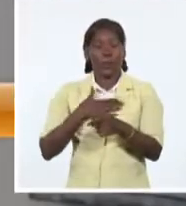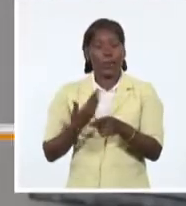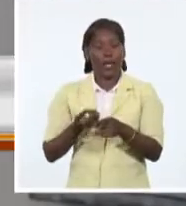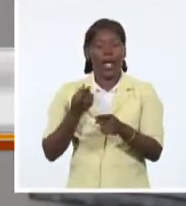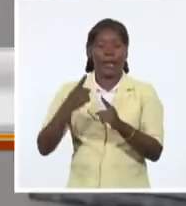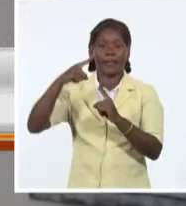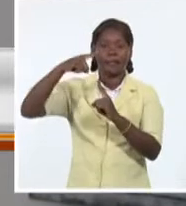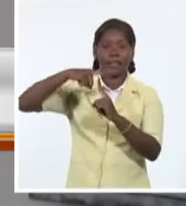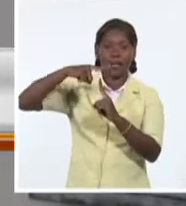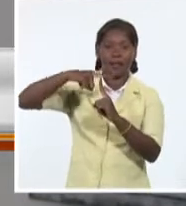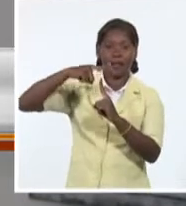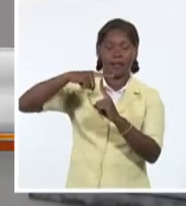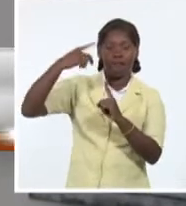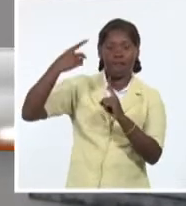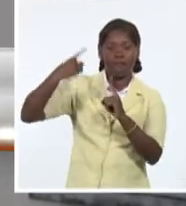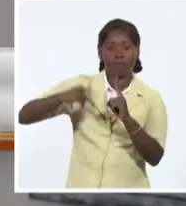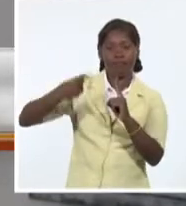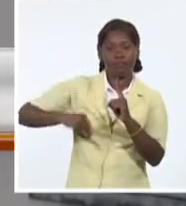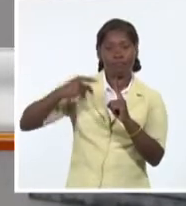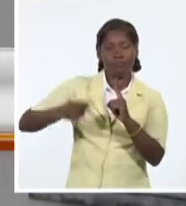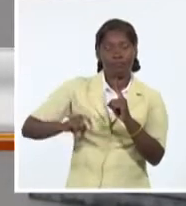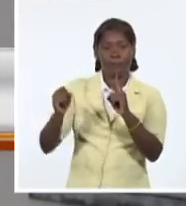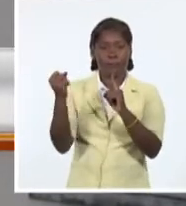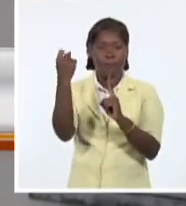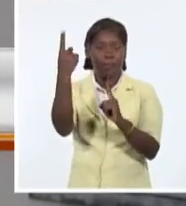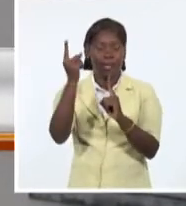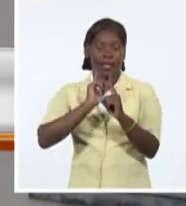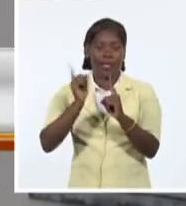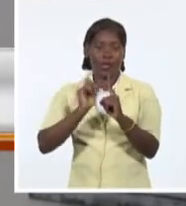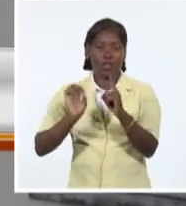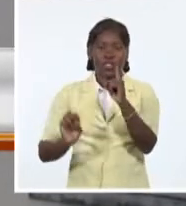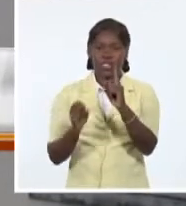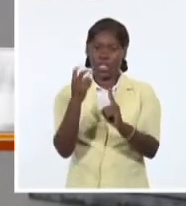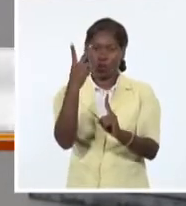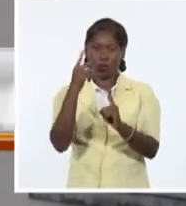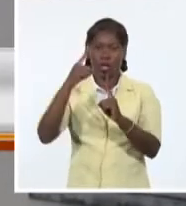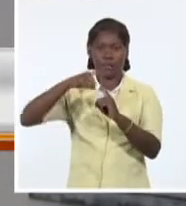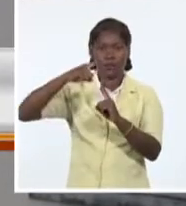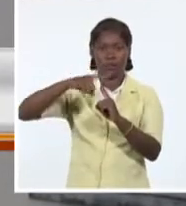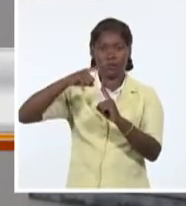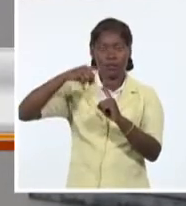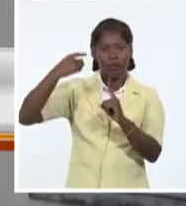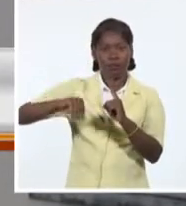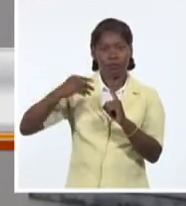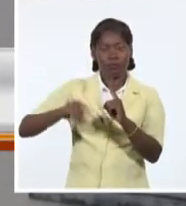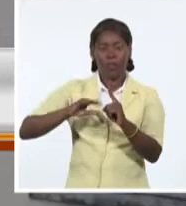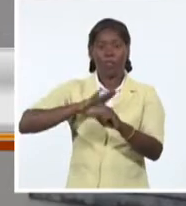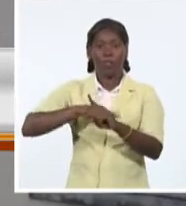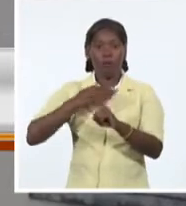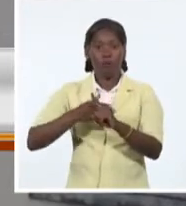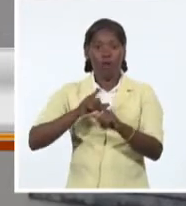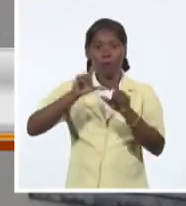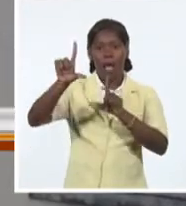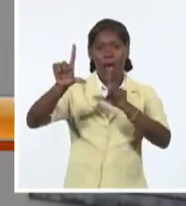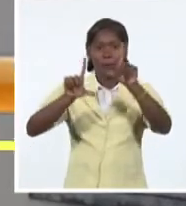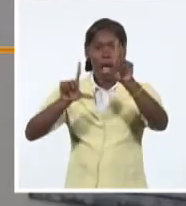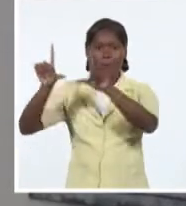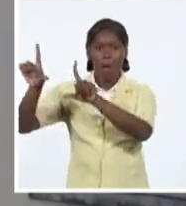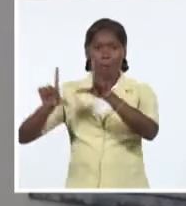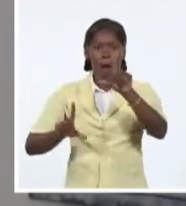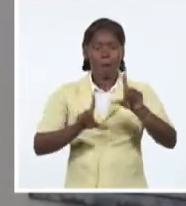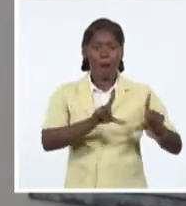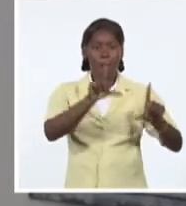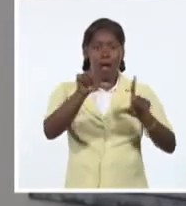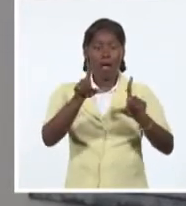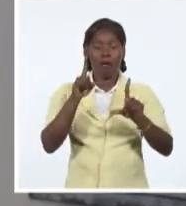No solamente la bidimensionalidad sino también la tridimensionalidad la instalación también y traerlo sobre